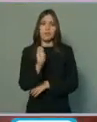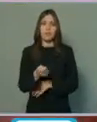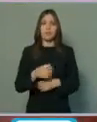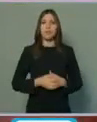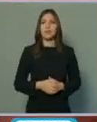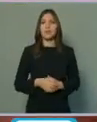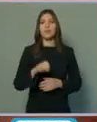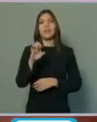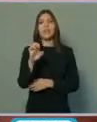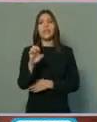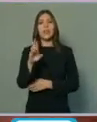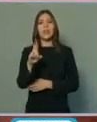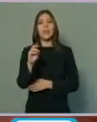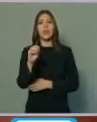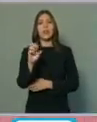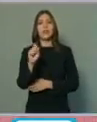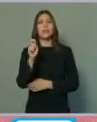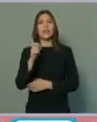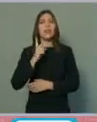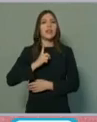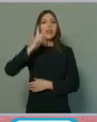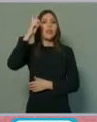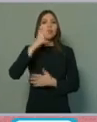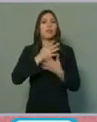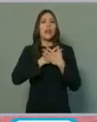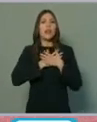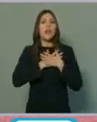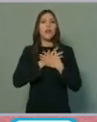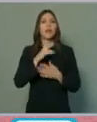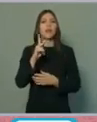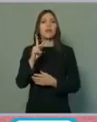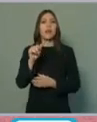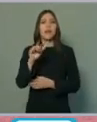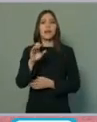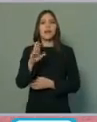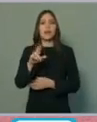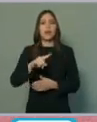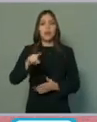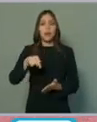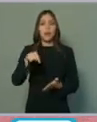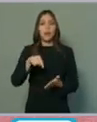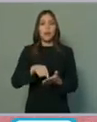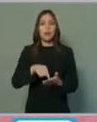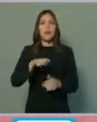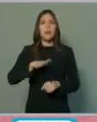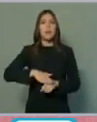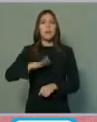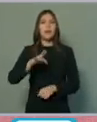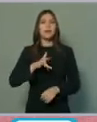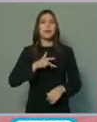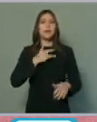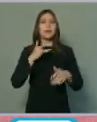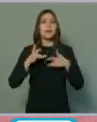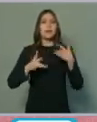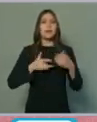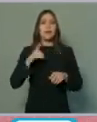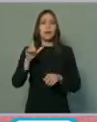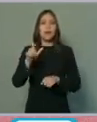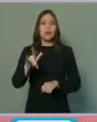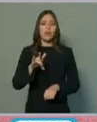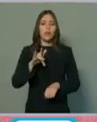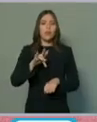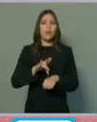vienen de Eros, el dios del amor, del placer. Tienen que ver con estas áreas que son más sensibles a las